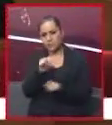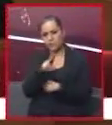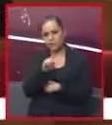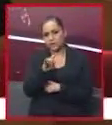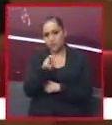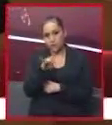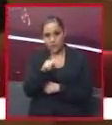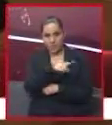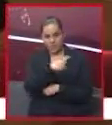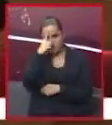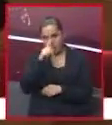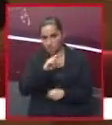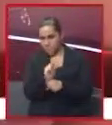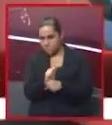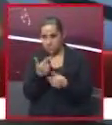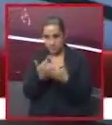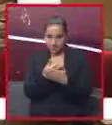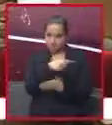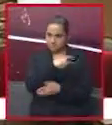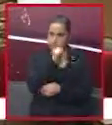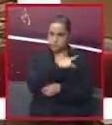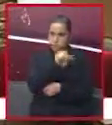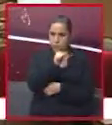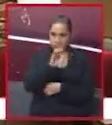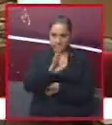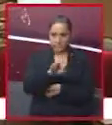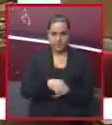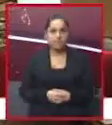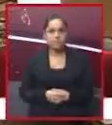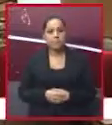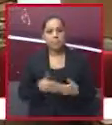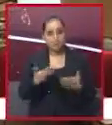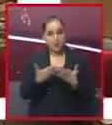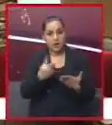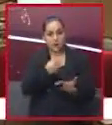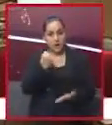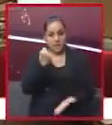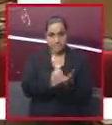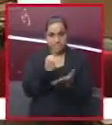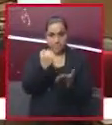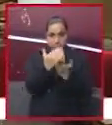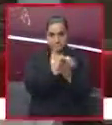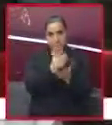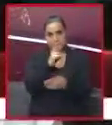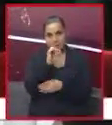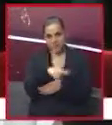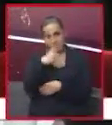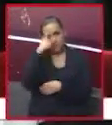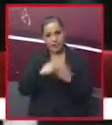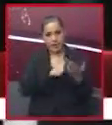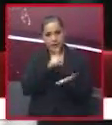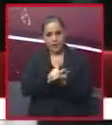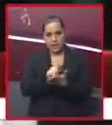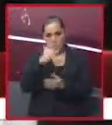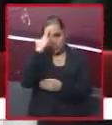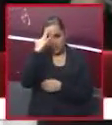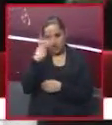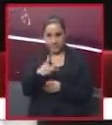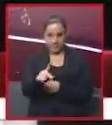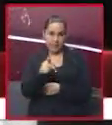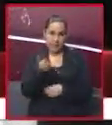Auditoría Superior de la Federación. Ha sido aprobada el dictamen de Ley Orgánica de la Administración Pública